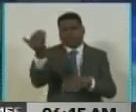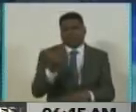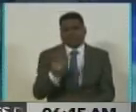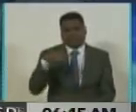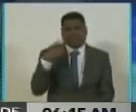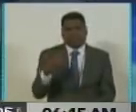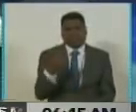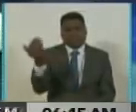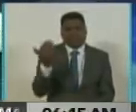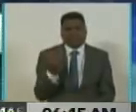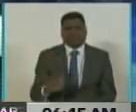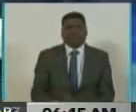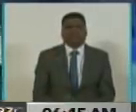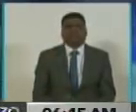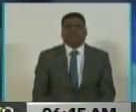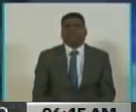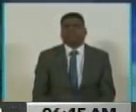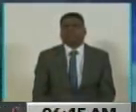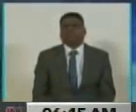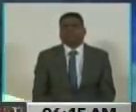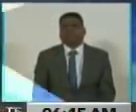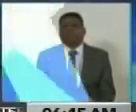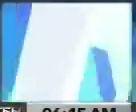nosotros porque ya venimos.